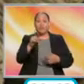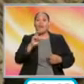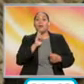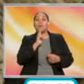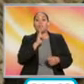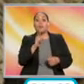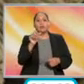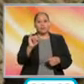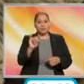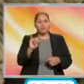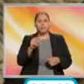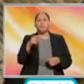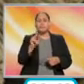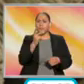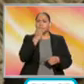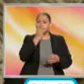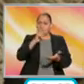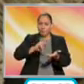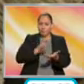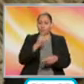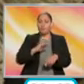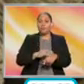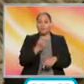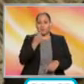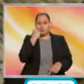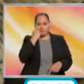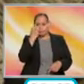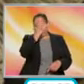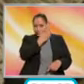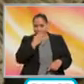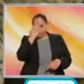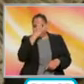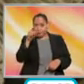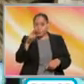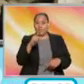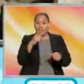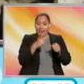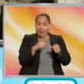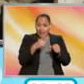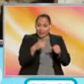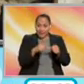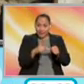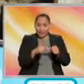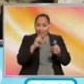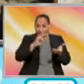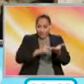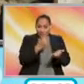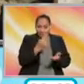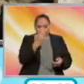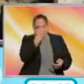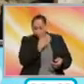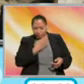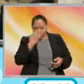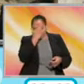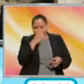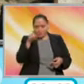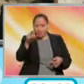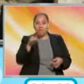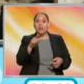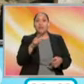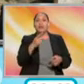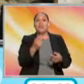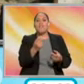muy marcada y lo vuelvo a mencionar porque vamos a ver precisamente que en la misma letra, en la misma firma, vamos a ver que tiene rasgos que